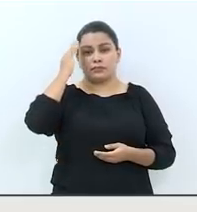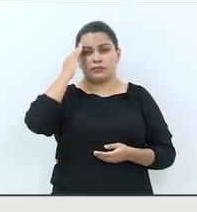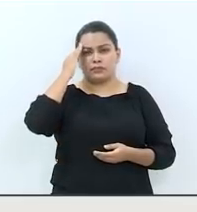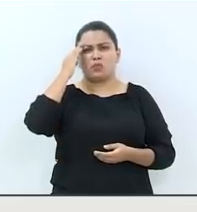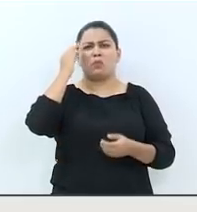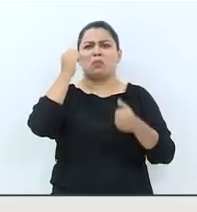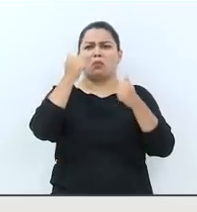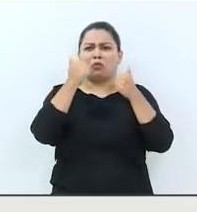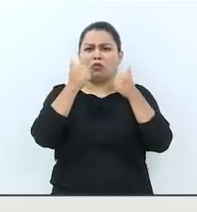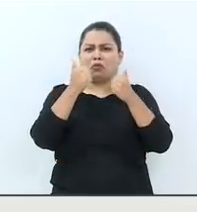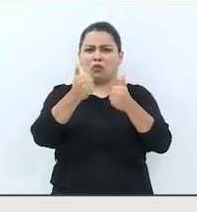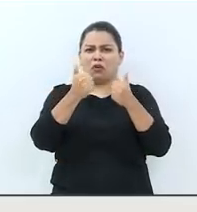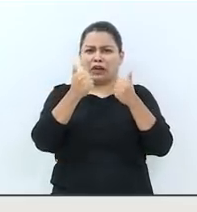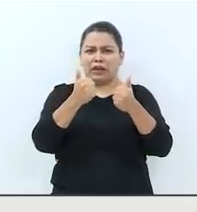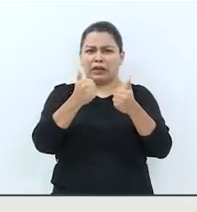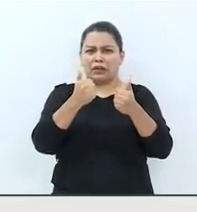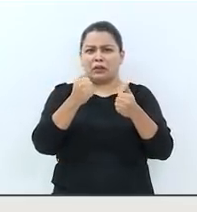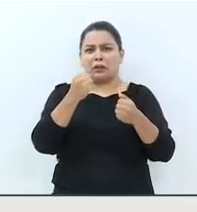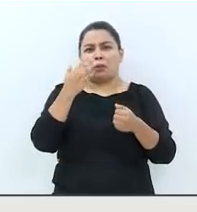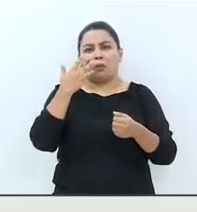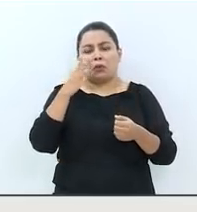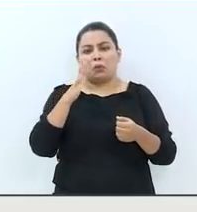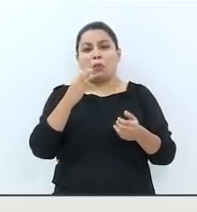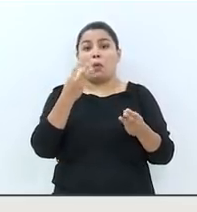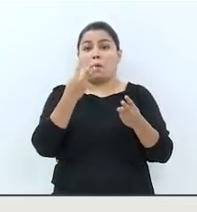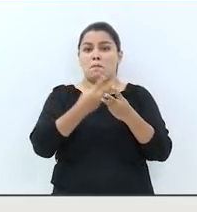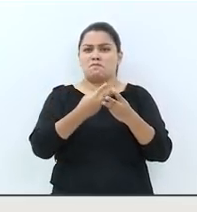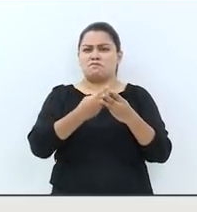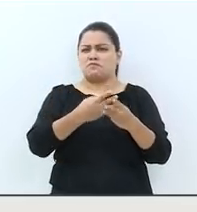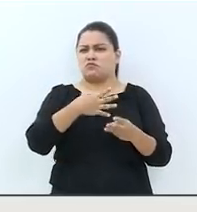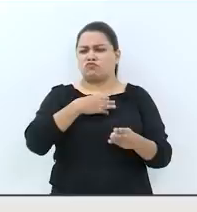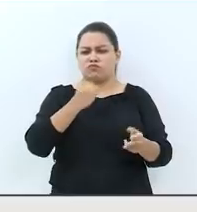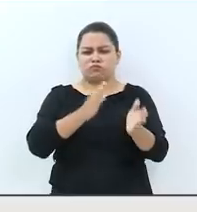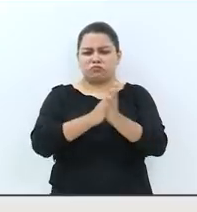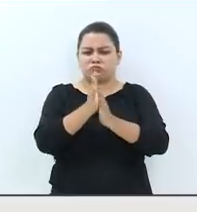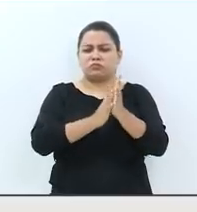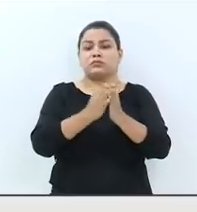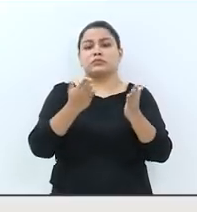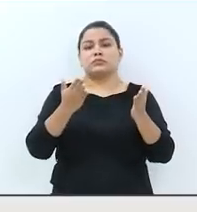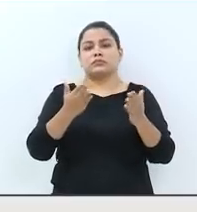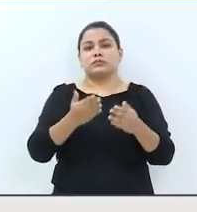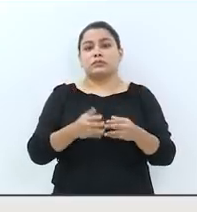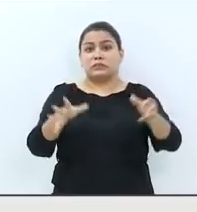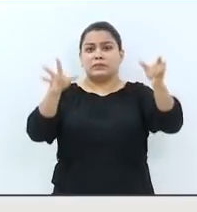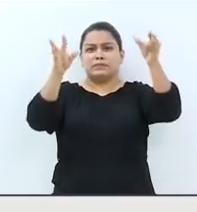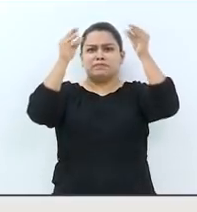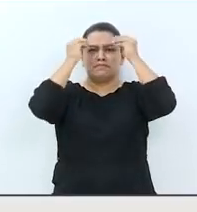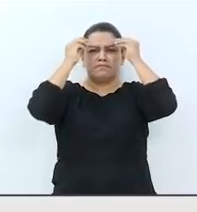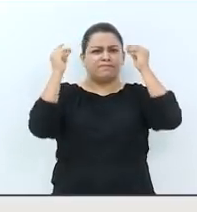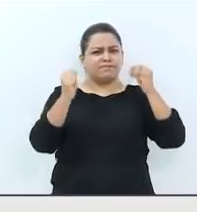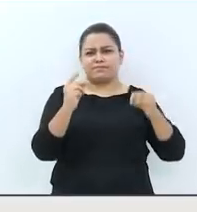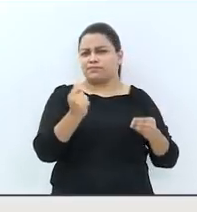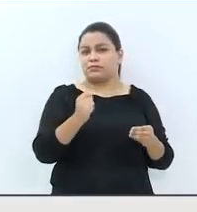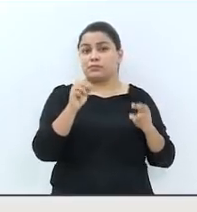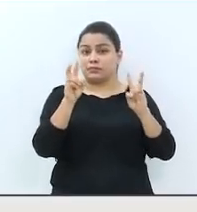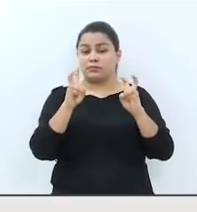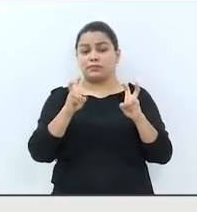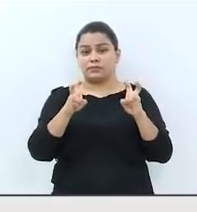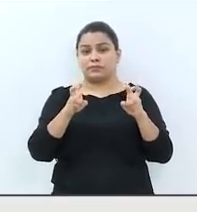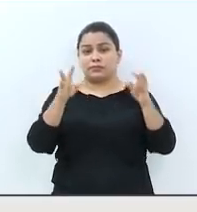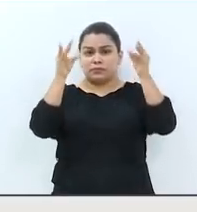muy buena para matemáticas. Le gusta, está interesada y capta muy rápido los